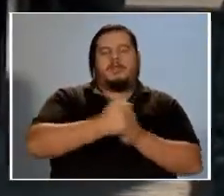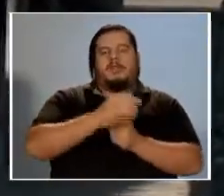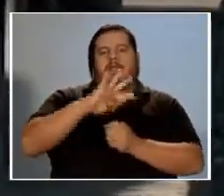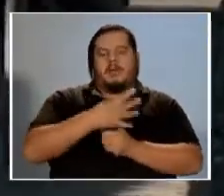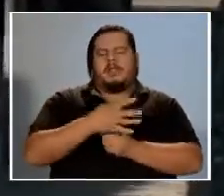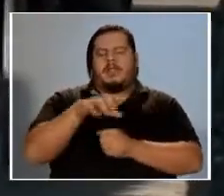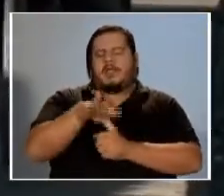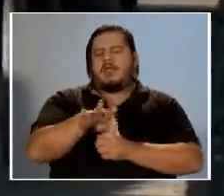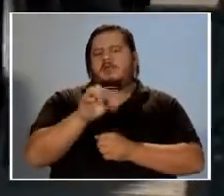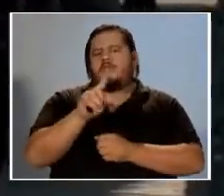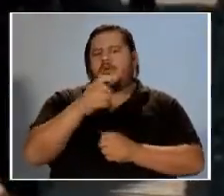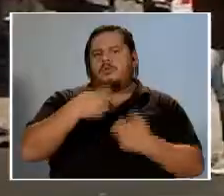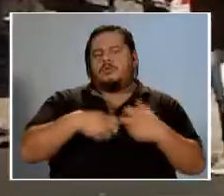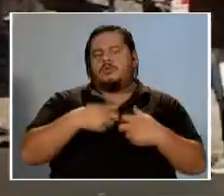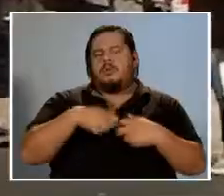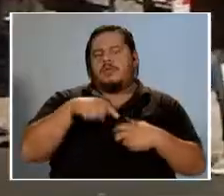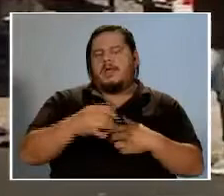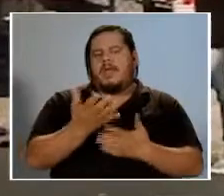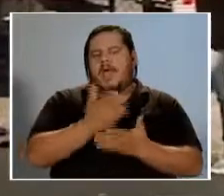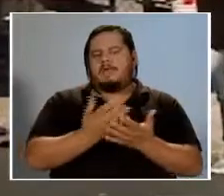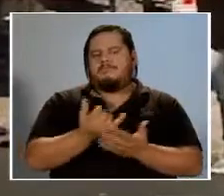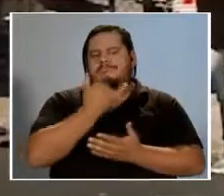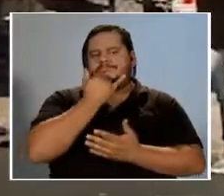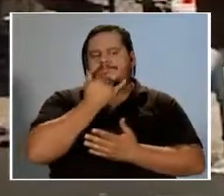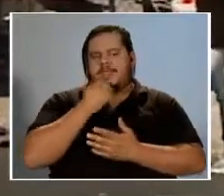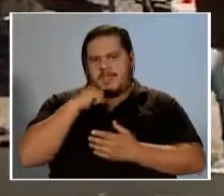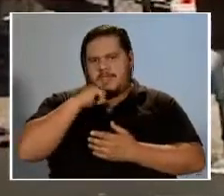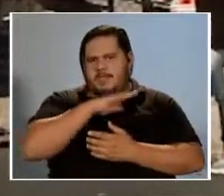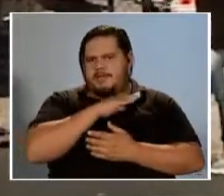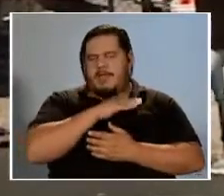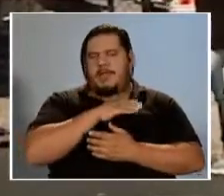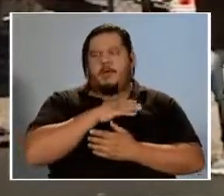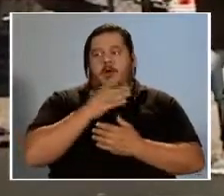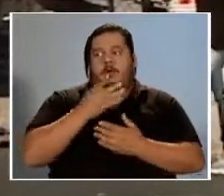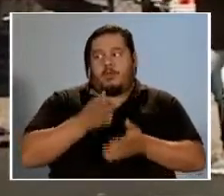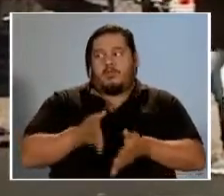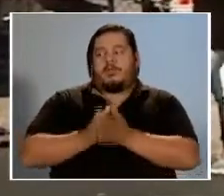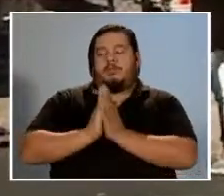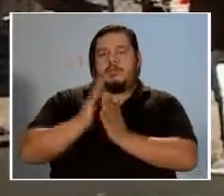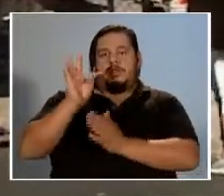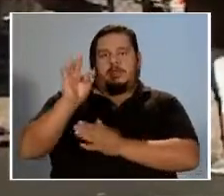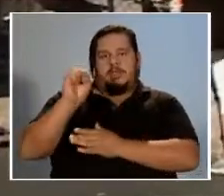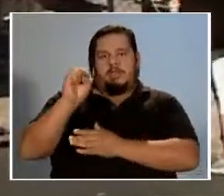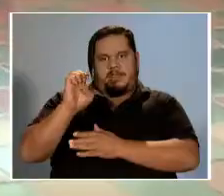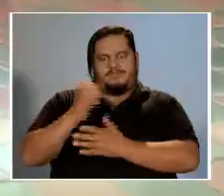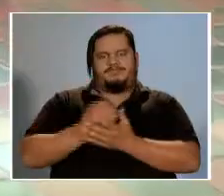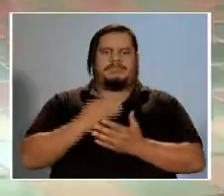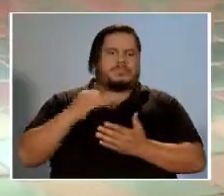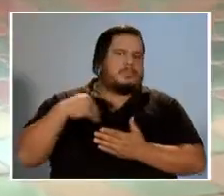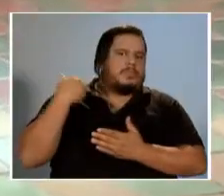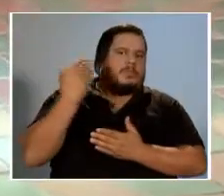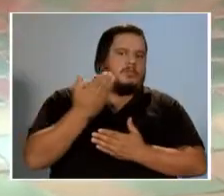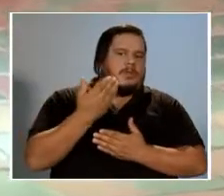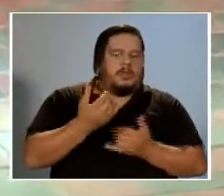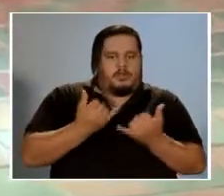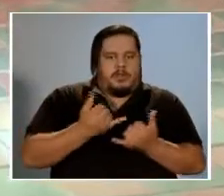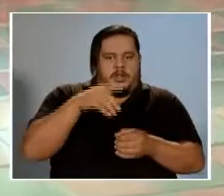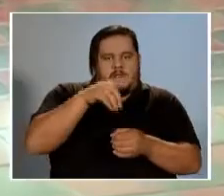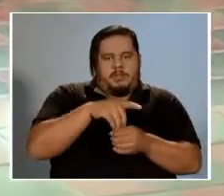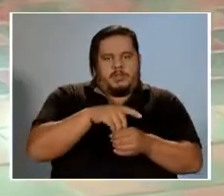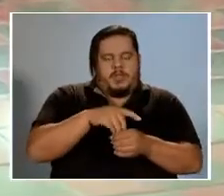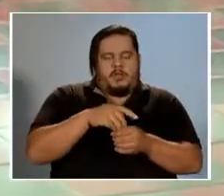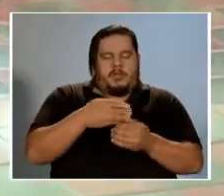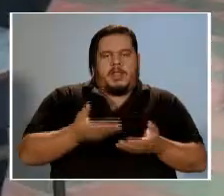vicio de procedimiento por omitirse una consulta formal al Tribunal Supremo de Elecciones. Luego de que los actuales diputados le dieron